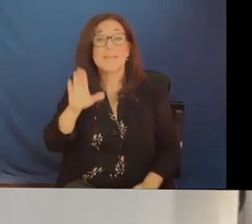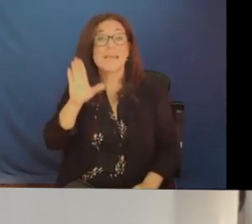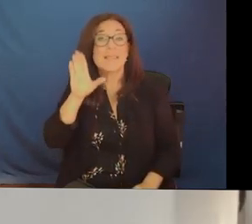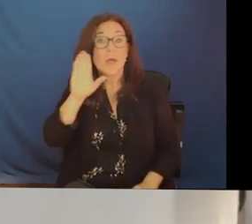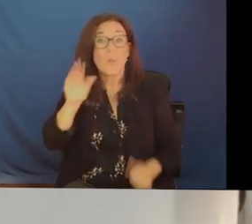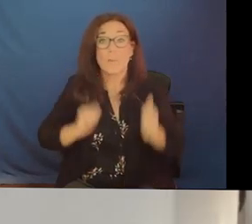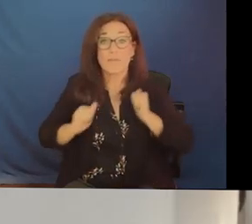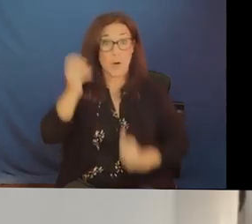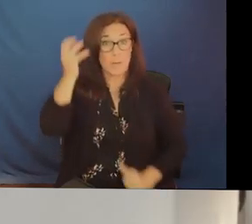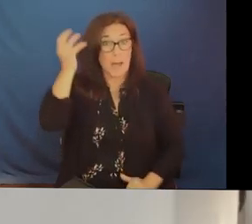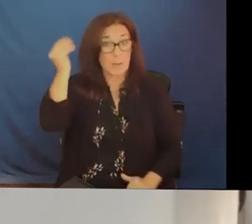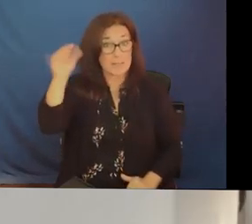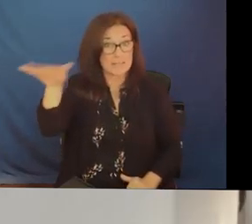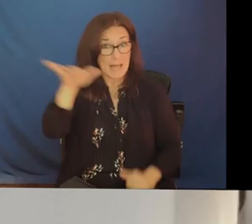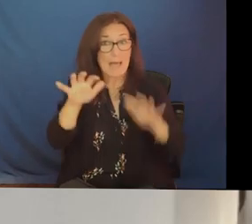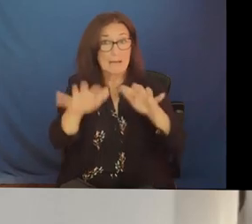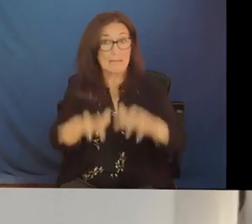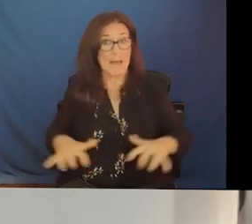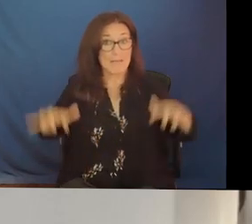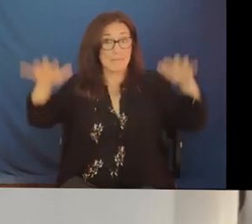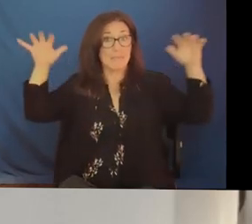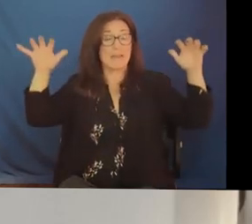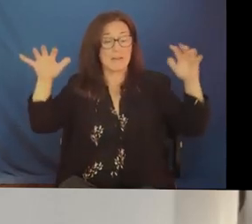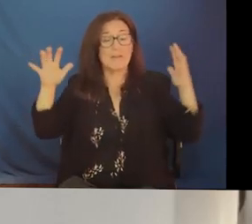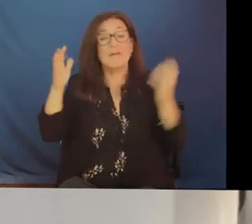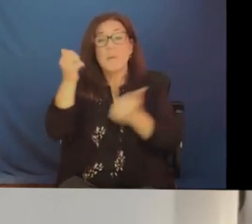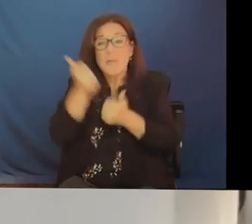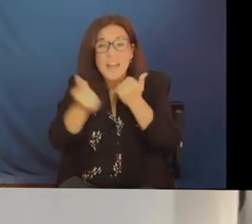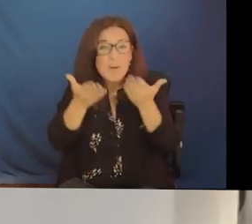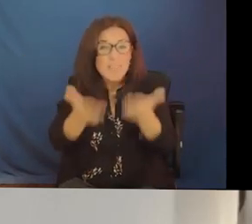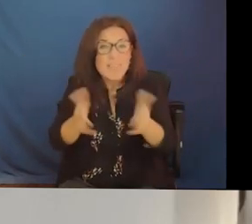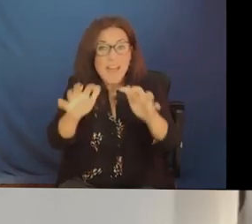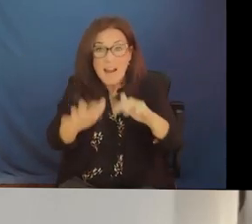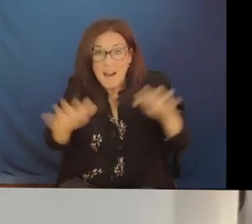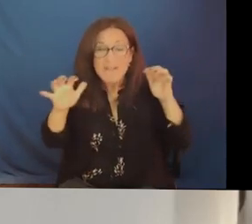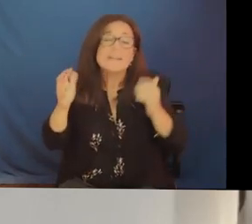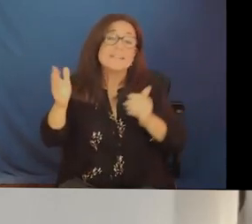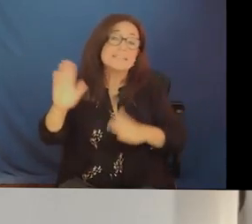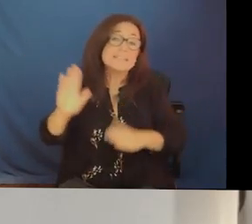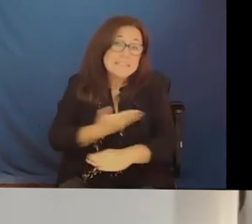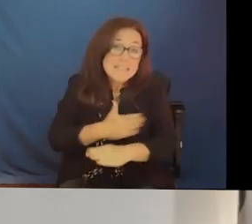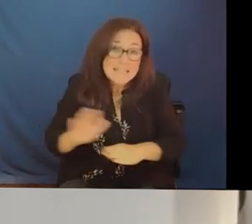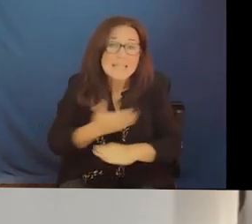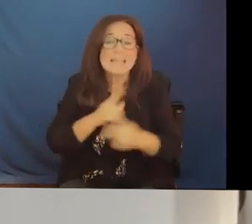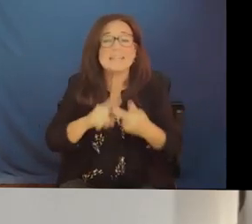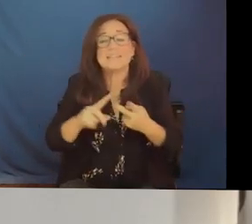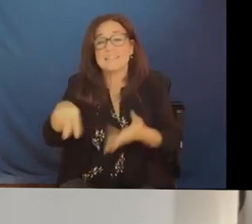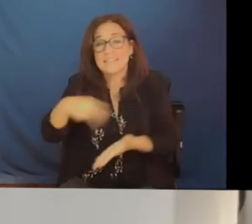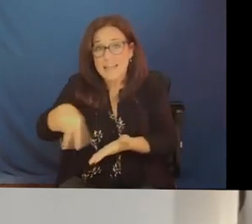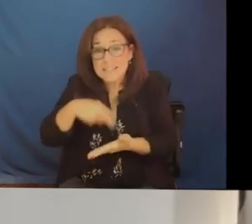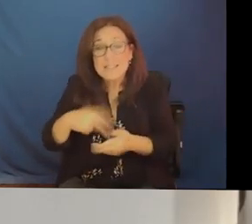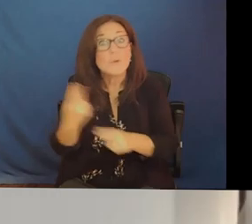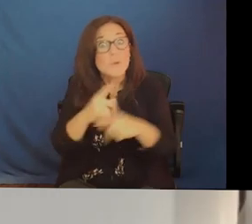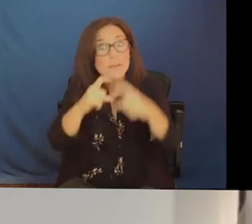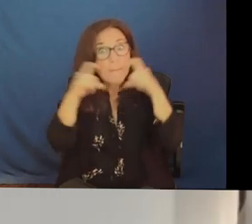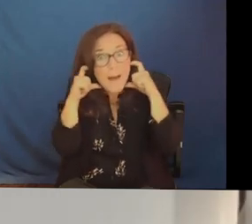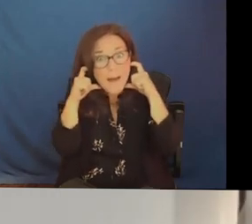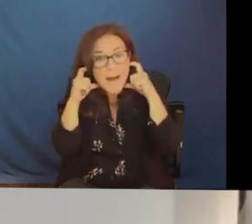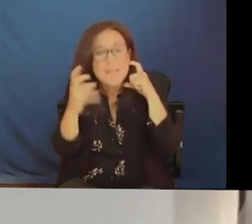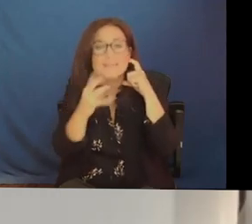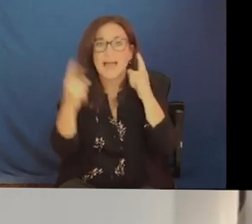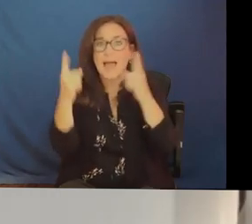llevado a cabo fuera en el anfiteatro con tu mundo cantando bailando y actuando con cubrebocas y con distanciamiento físico